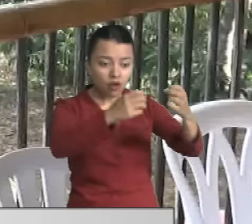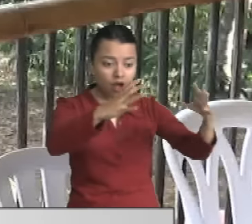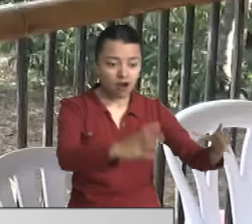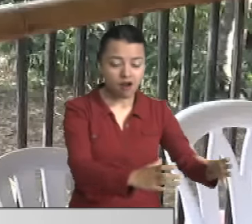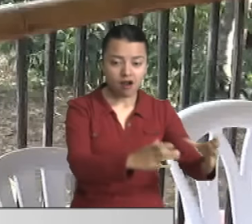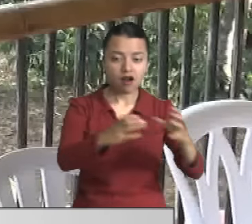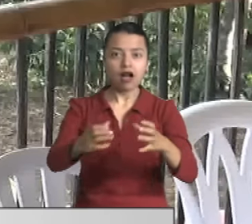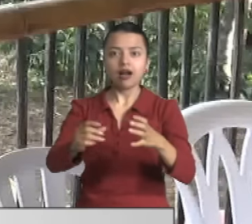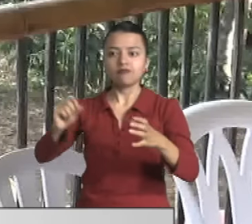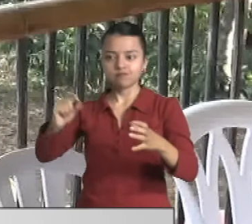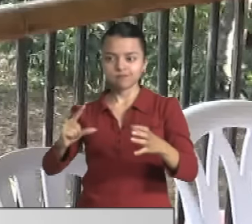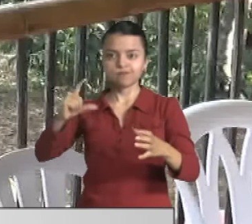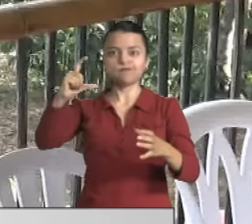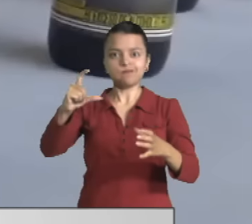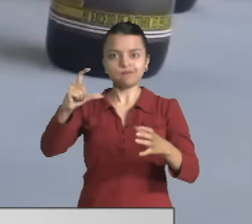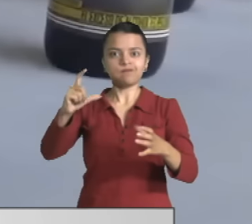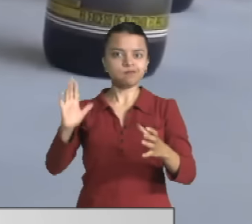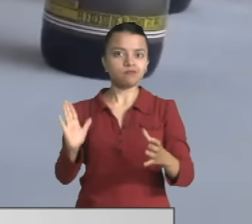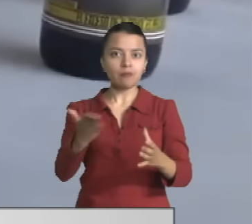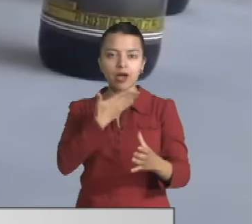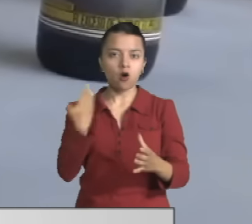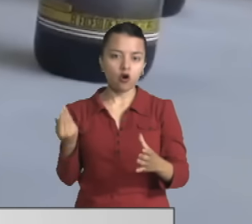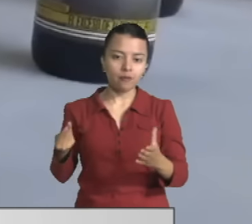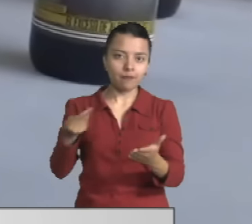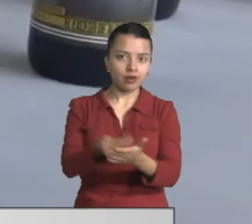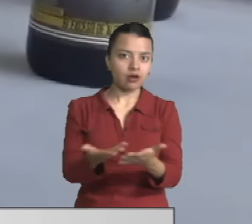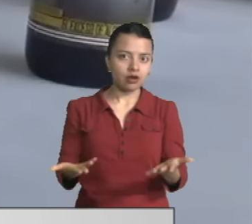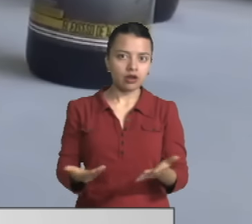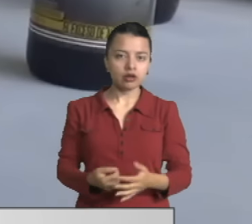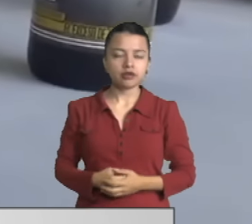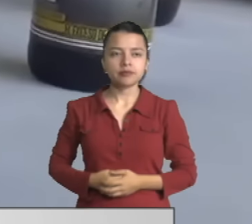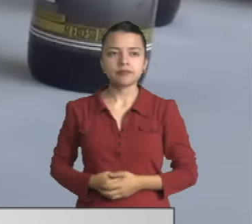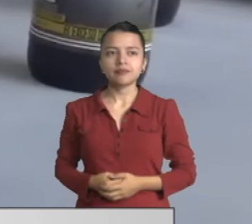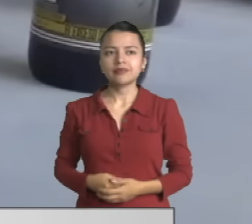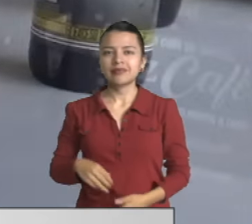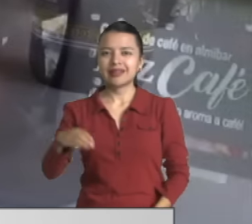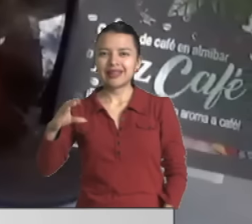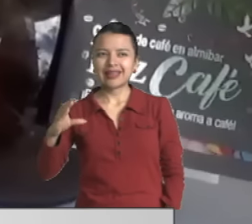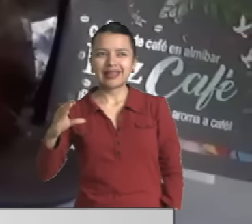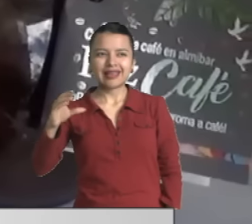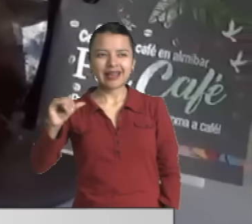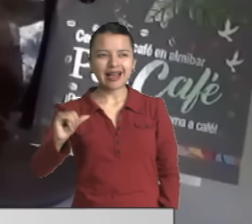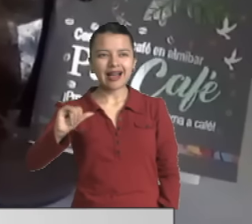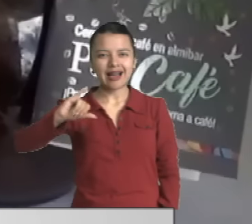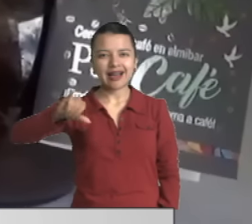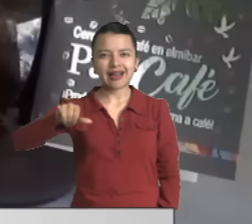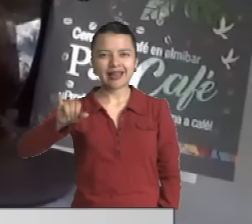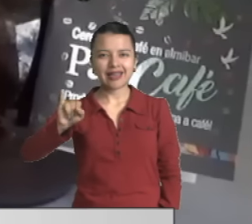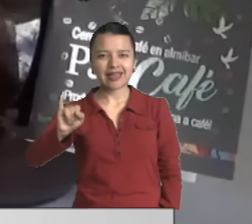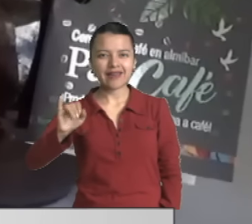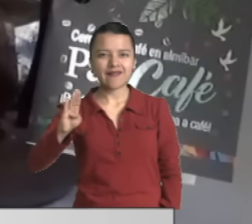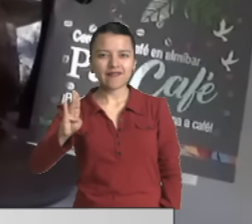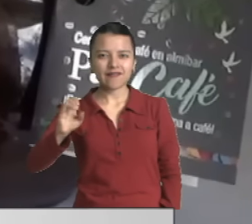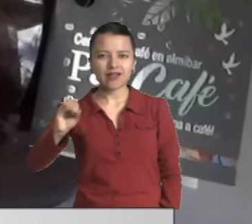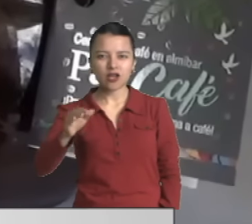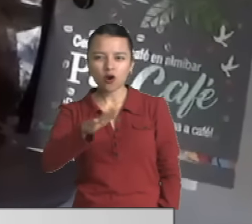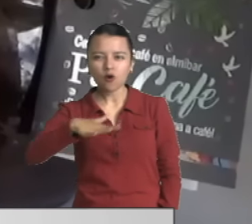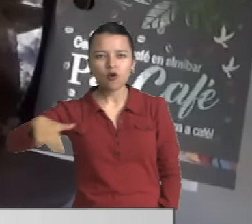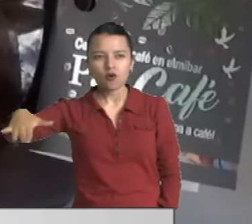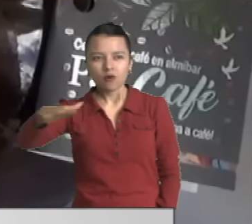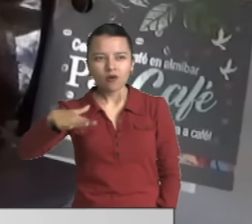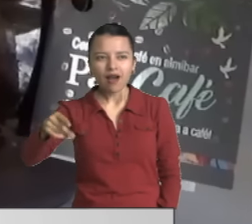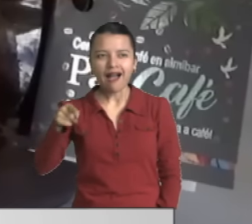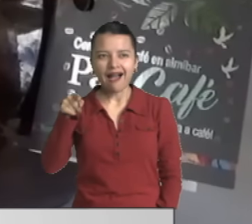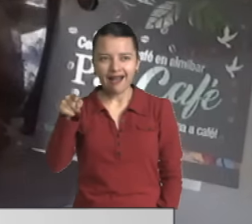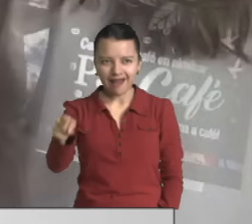un mejor precio a nuestros productores. Asimismo, en el municipio de Cajibío también se inauguró Sasca Agroindustria para el sector café,